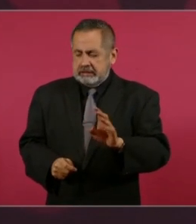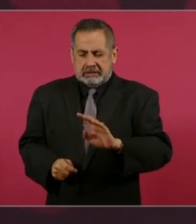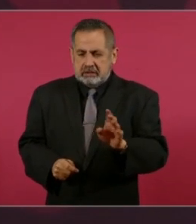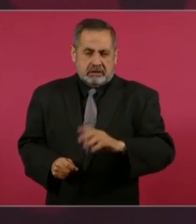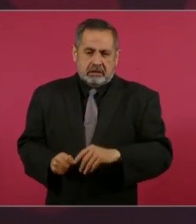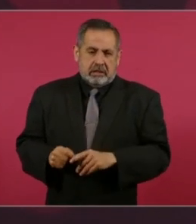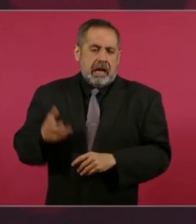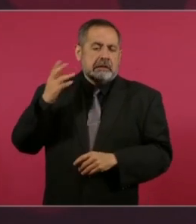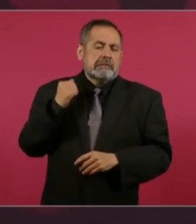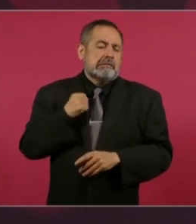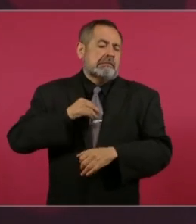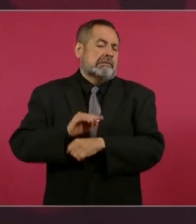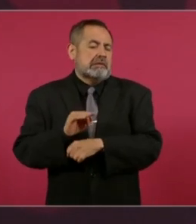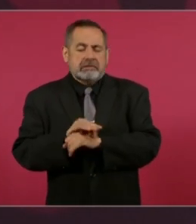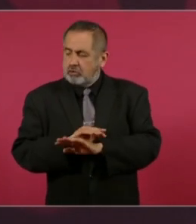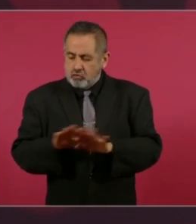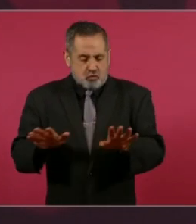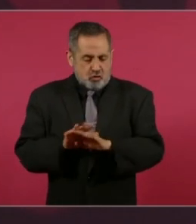obtenían las bases,